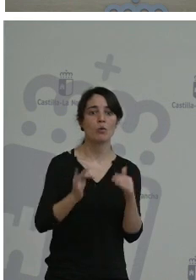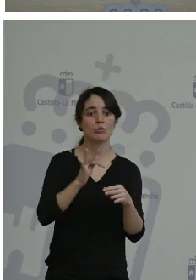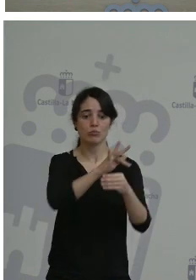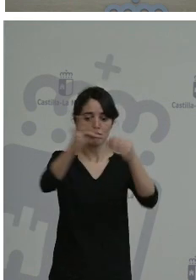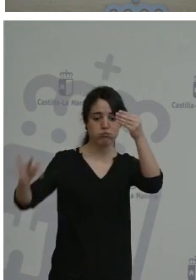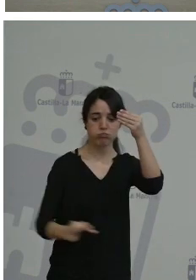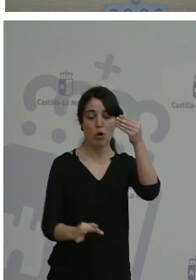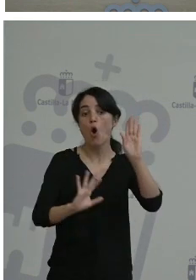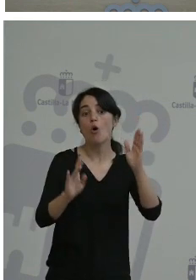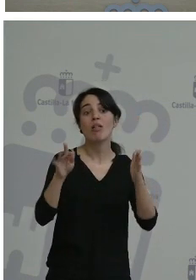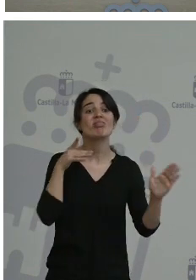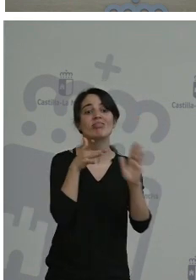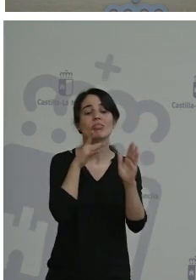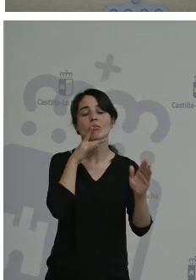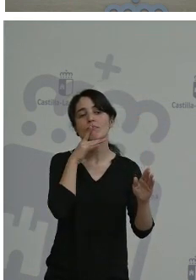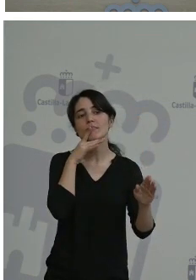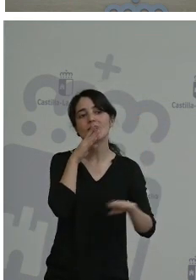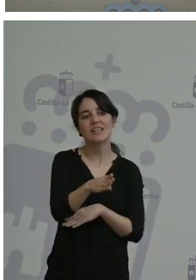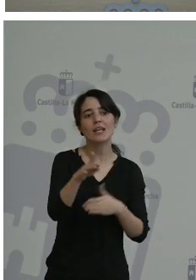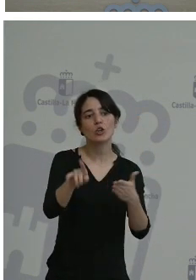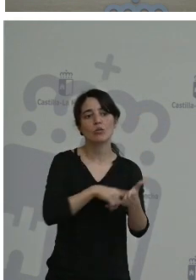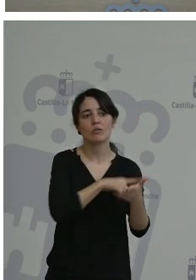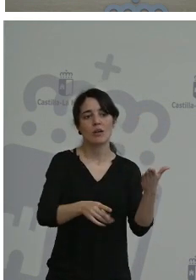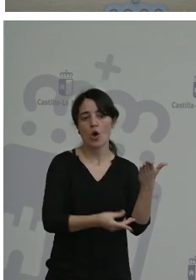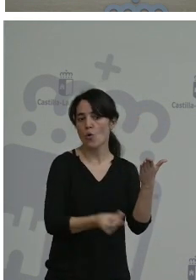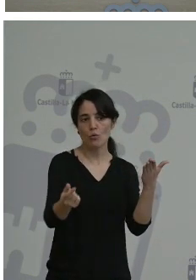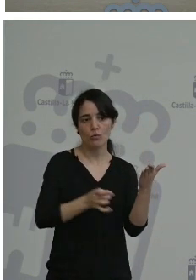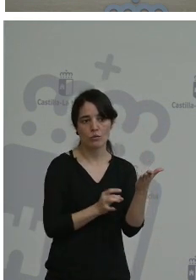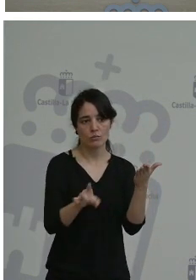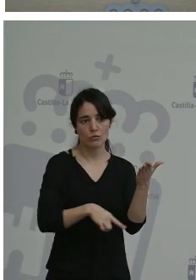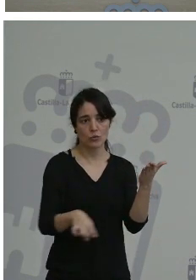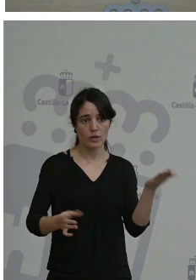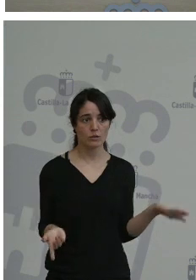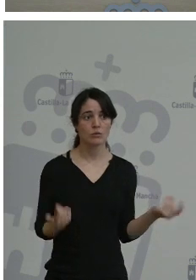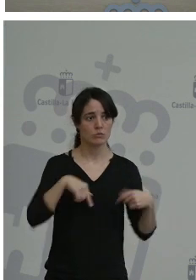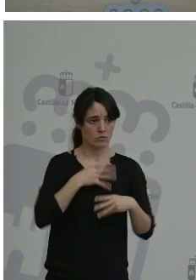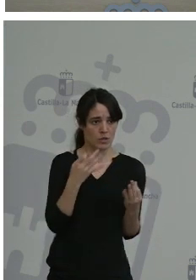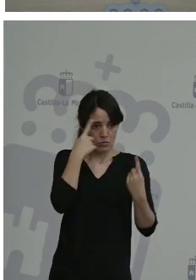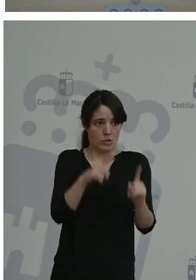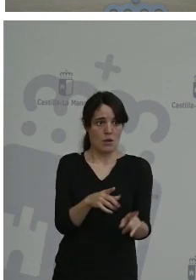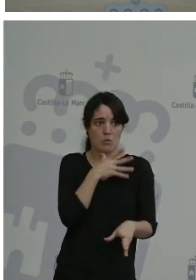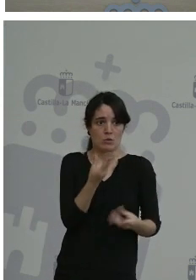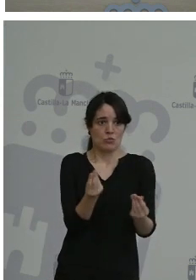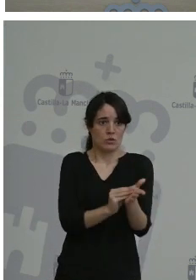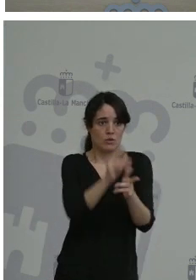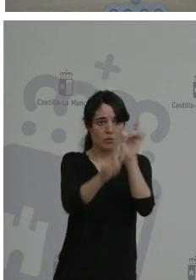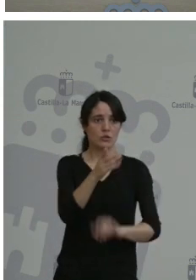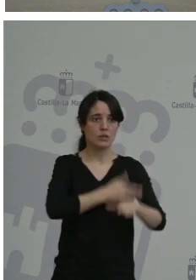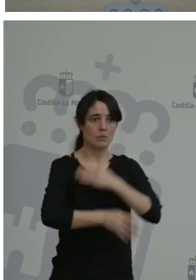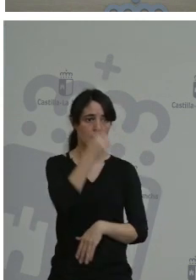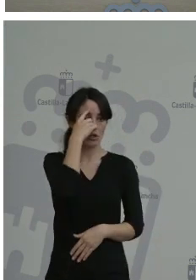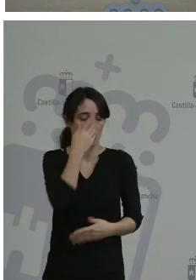nos eliminan. Este tipo de cuestiones tenemos que tenerla presente, porque muchas veces las personas con discapacidad intelectual no tienen esa capacidad